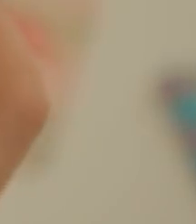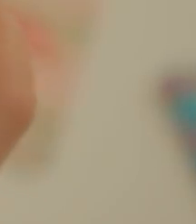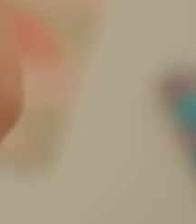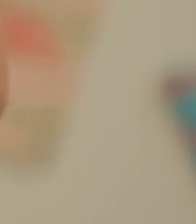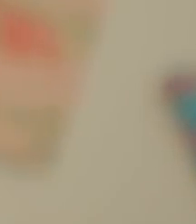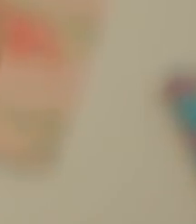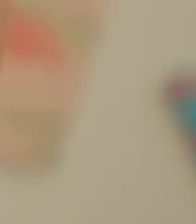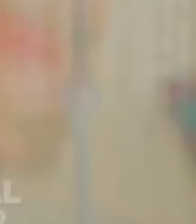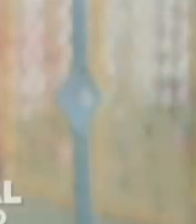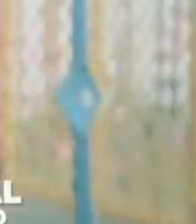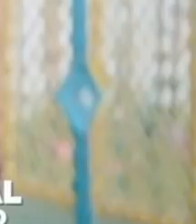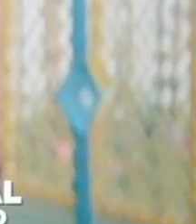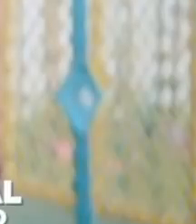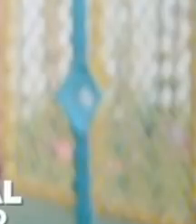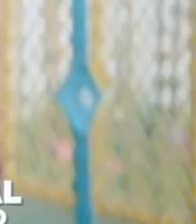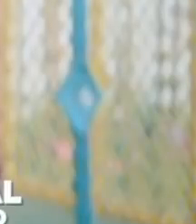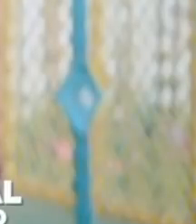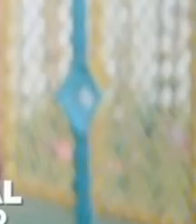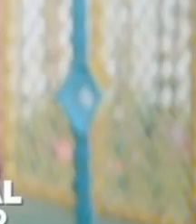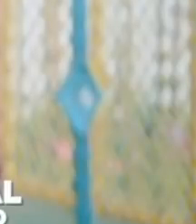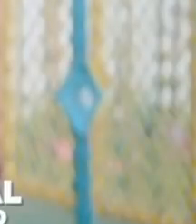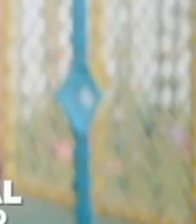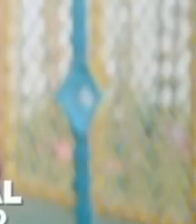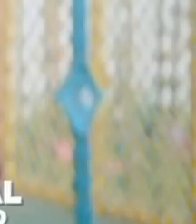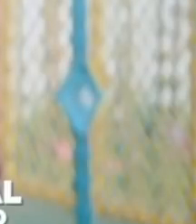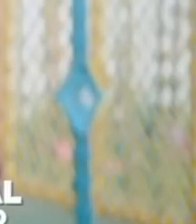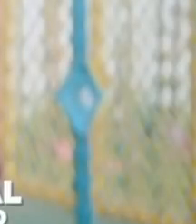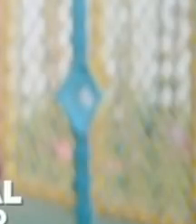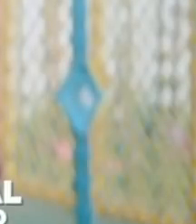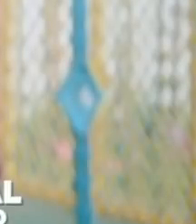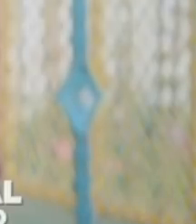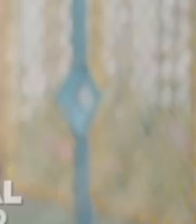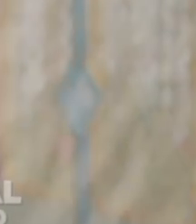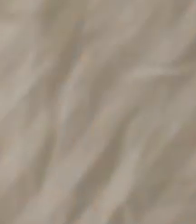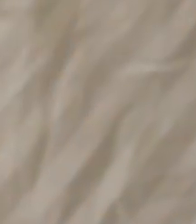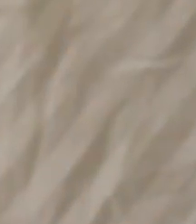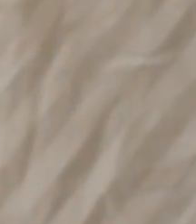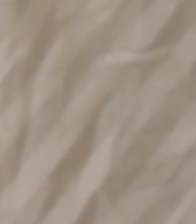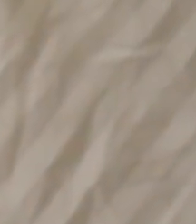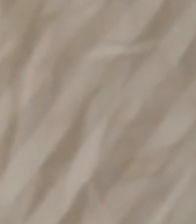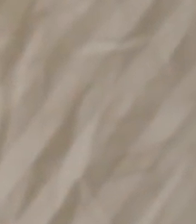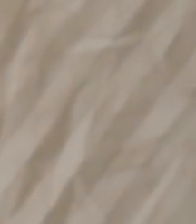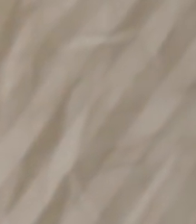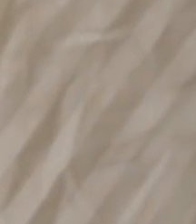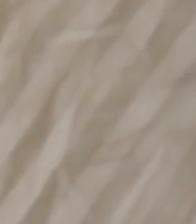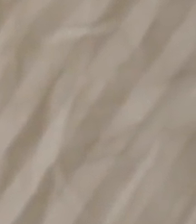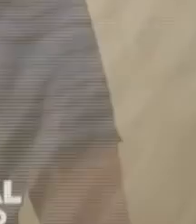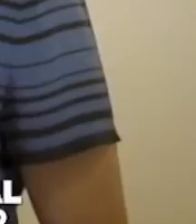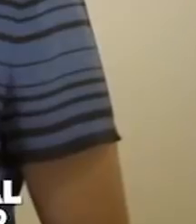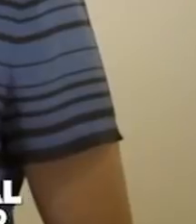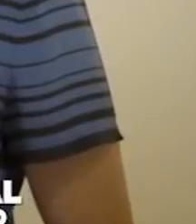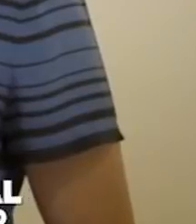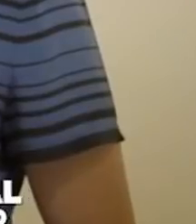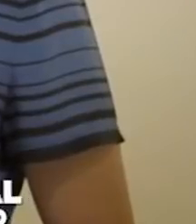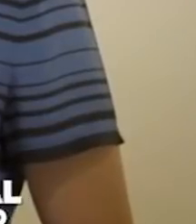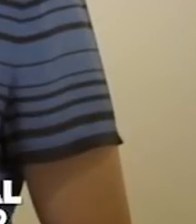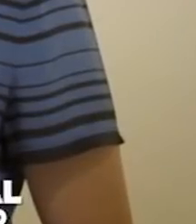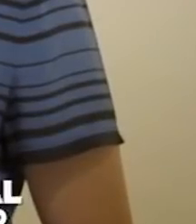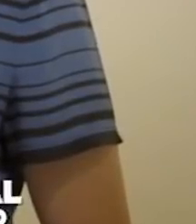de Protección Social fue ese ángel guardián que vino a rescatar a estos niños. Les presentamos otro equipo que fue